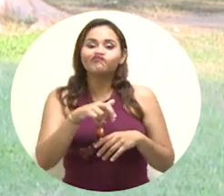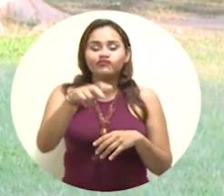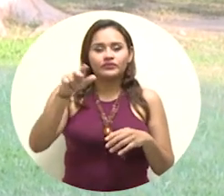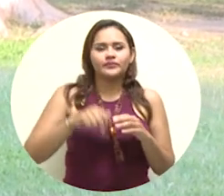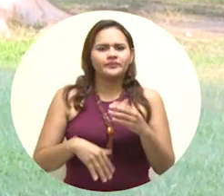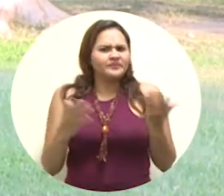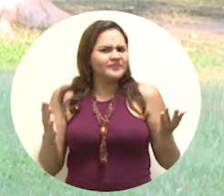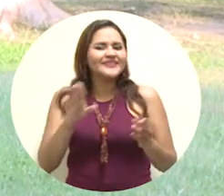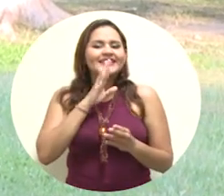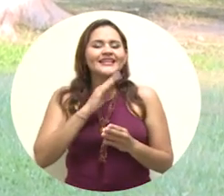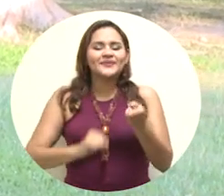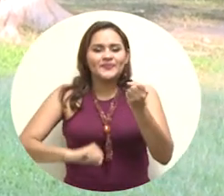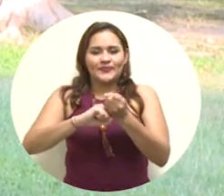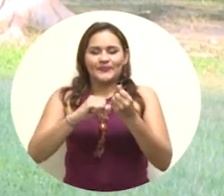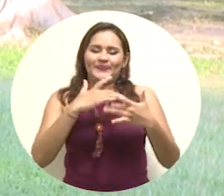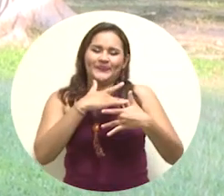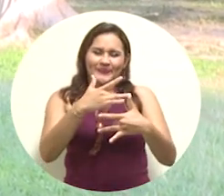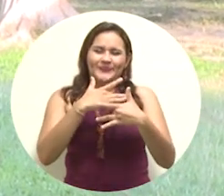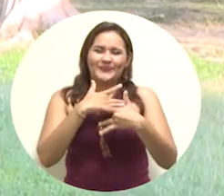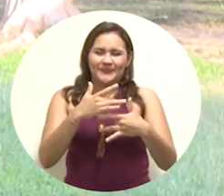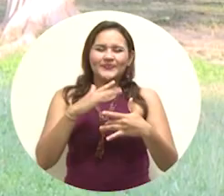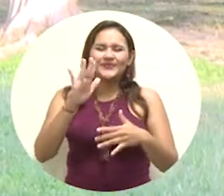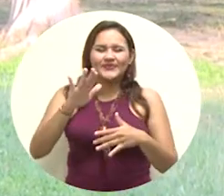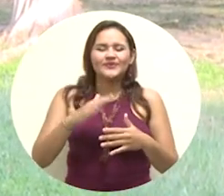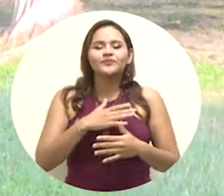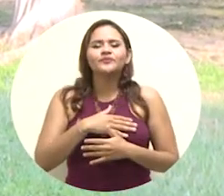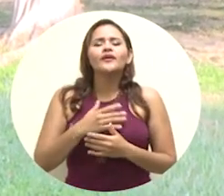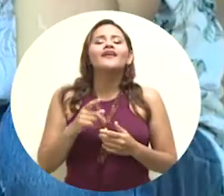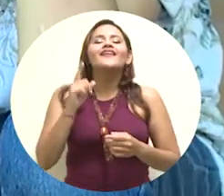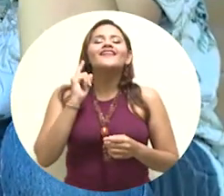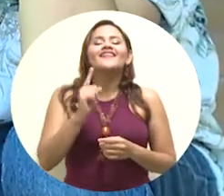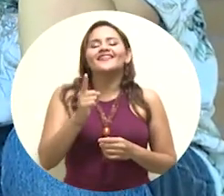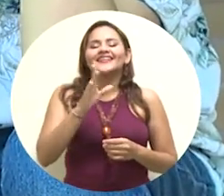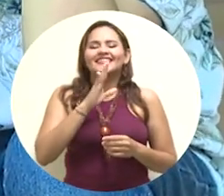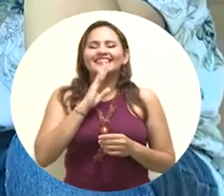voluntariado universitario a través del programa Huellitas Unimagdalena.